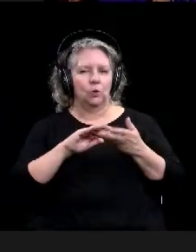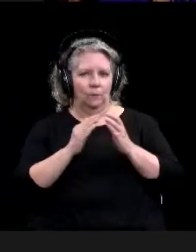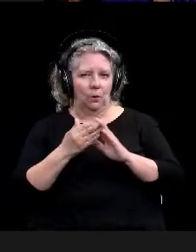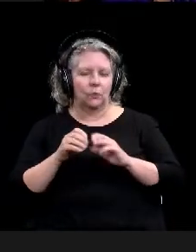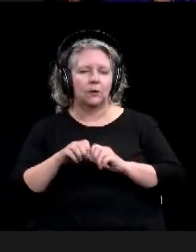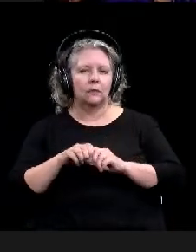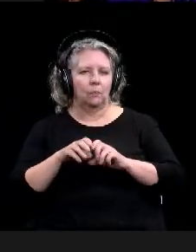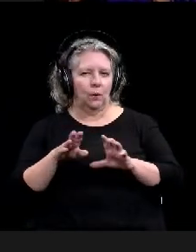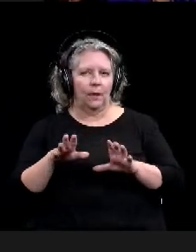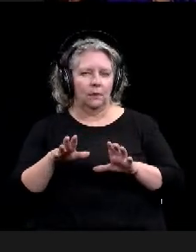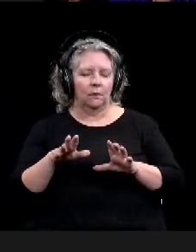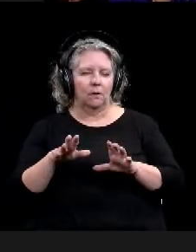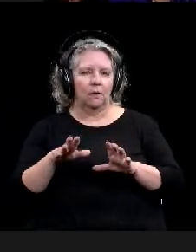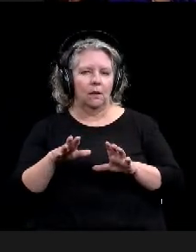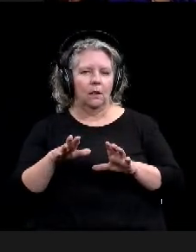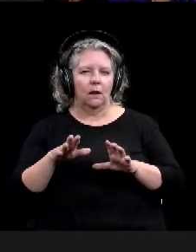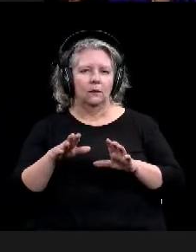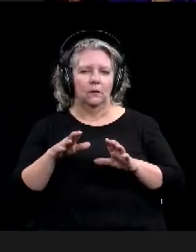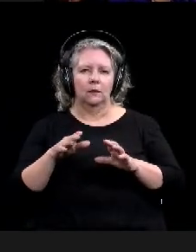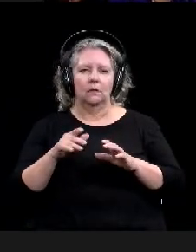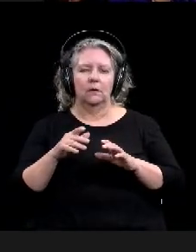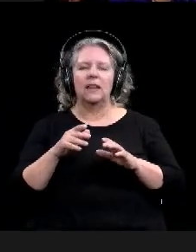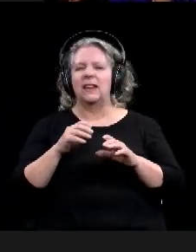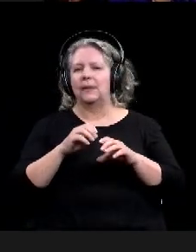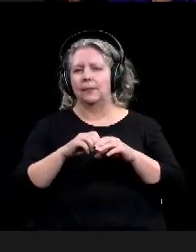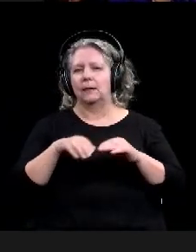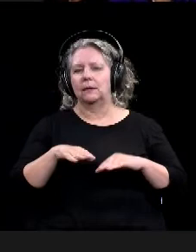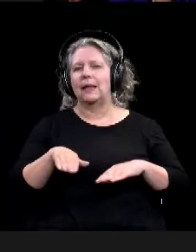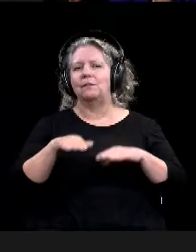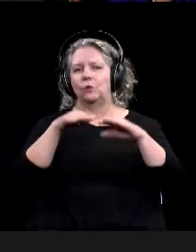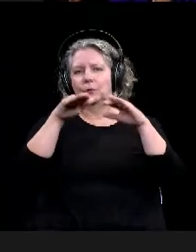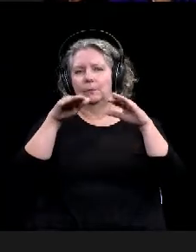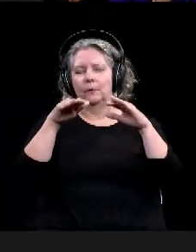conforme al excitado estamos al nivel d